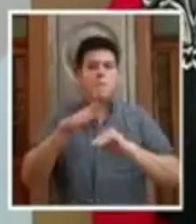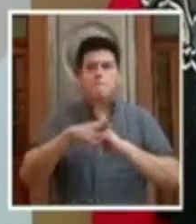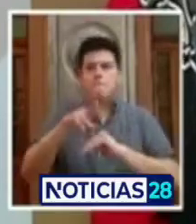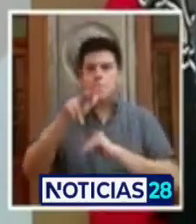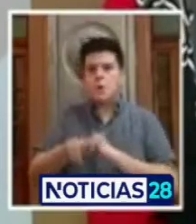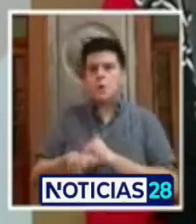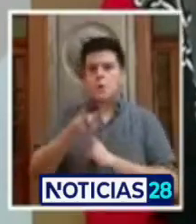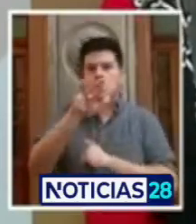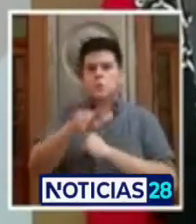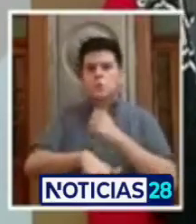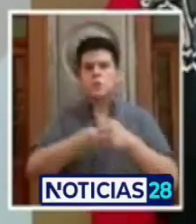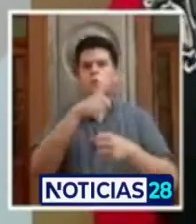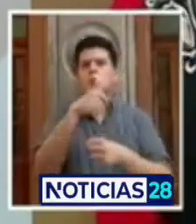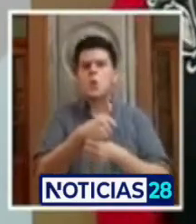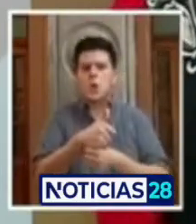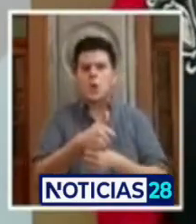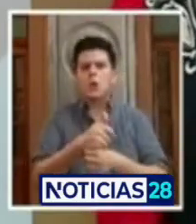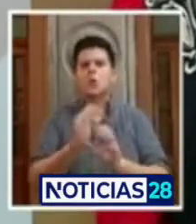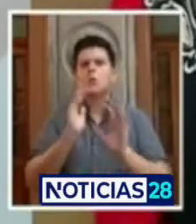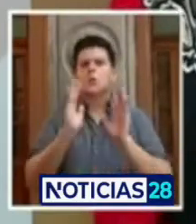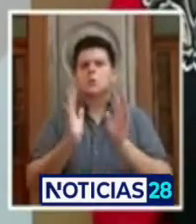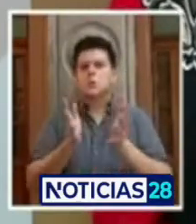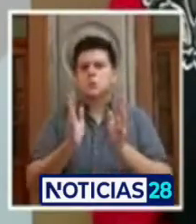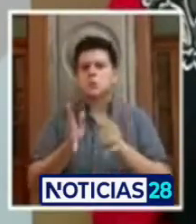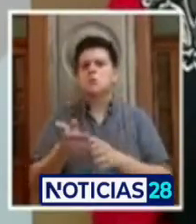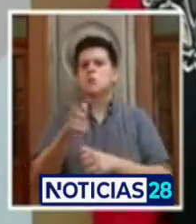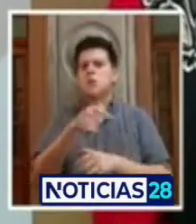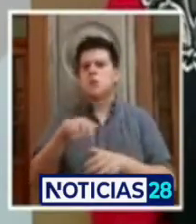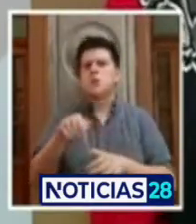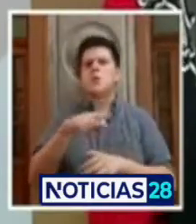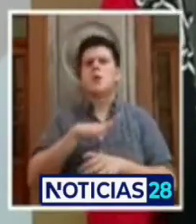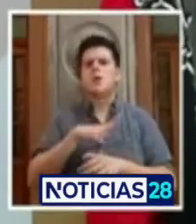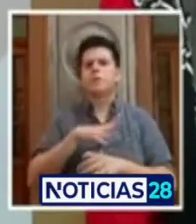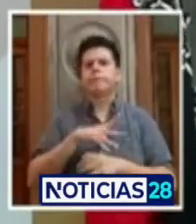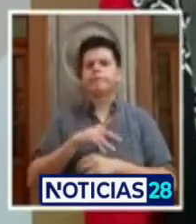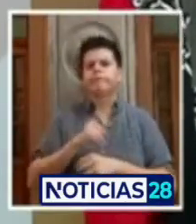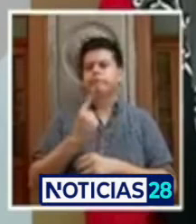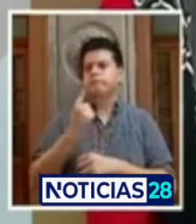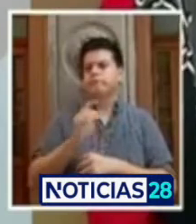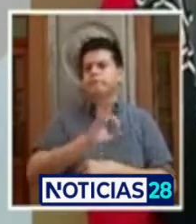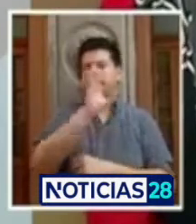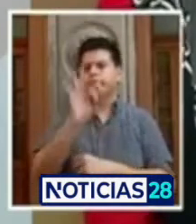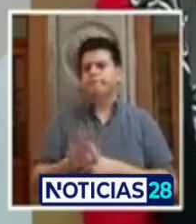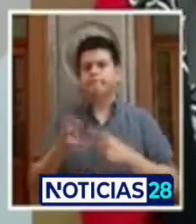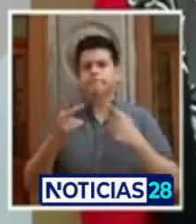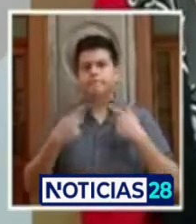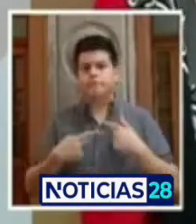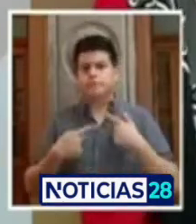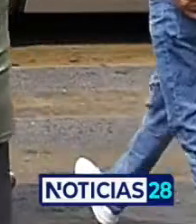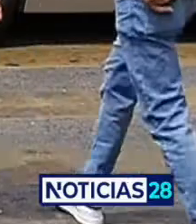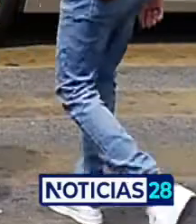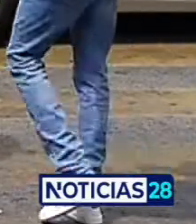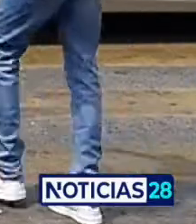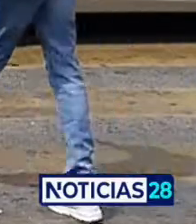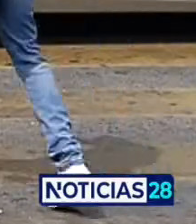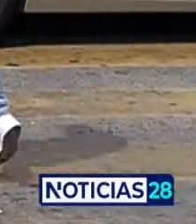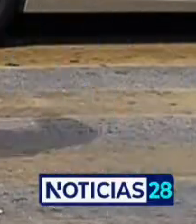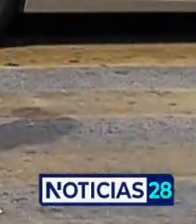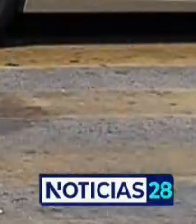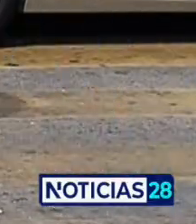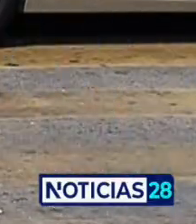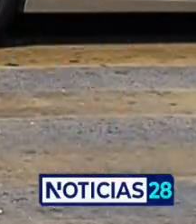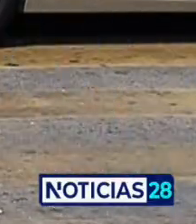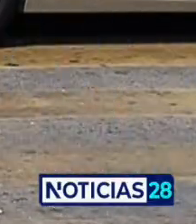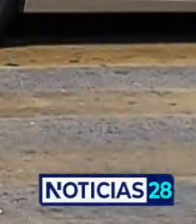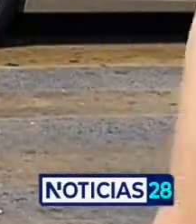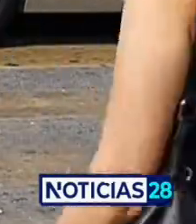de edad menores de 18 años la titular de la secretaría de salud en la entidad alma rosa marroquín informó que continúa la tendencia a la baja en